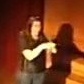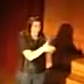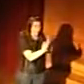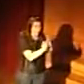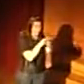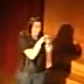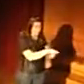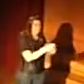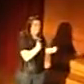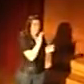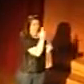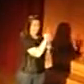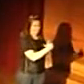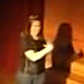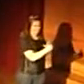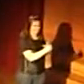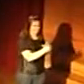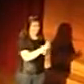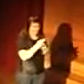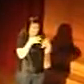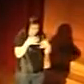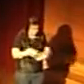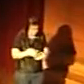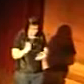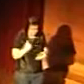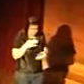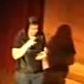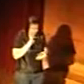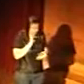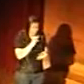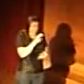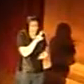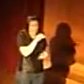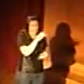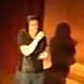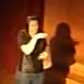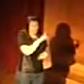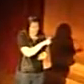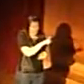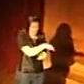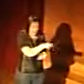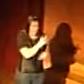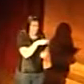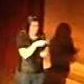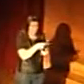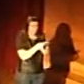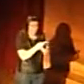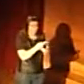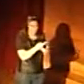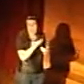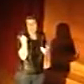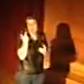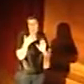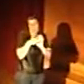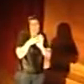mismo que villamil seguro que se lo se lo se lo proyectarían el otro día cuando les